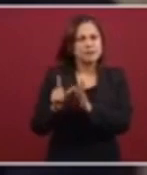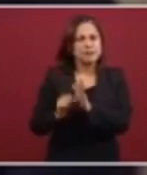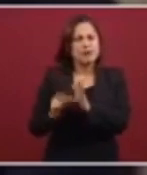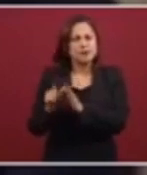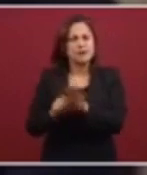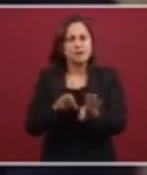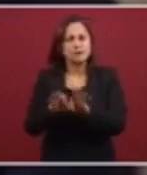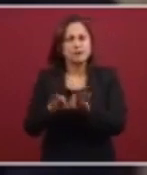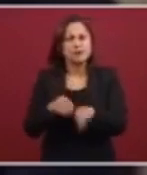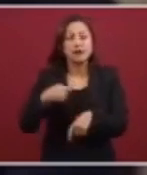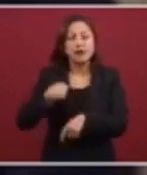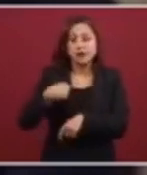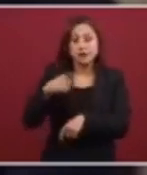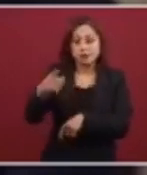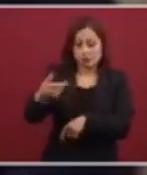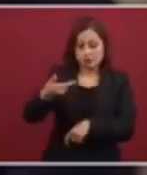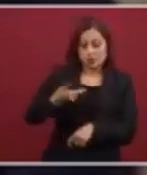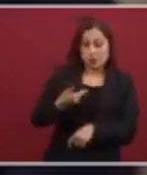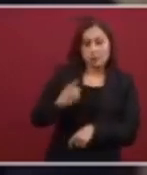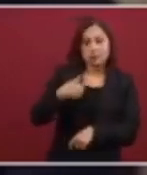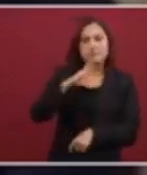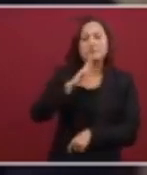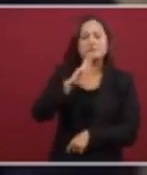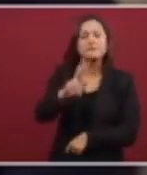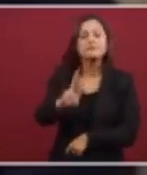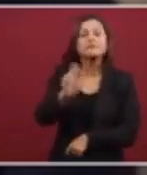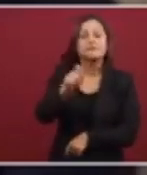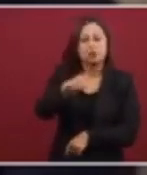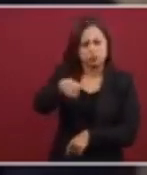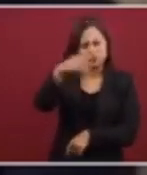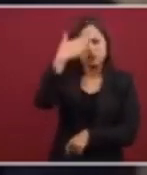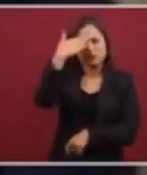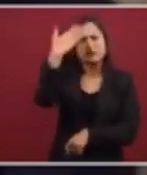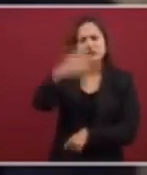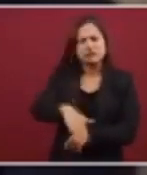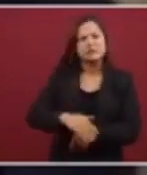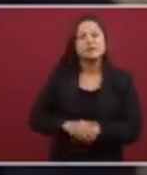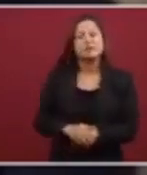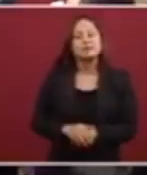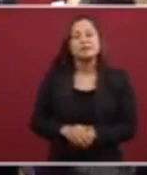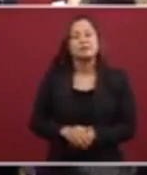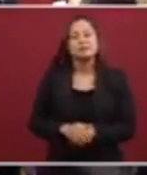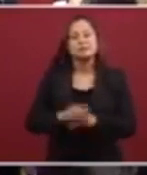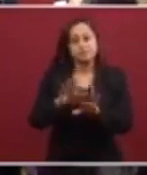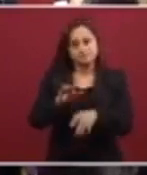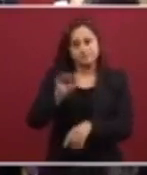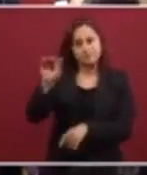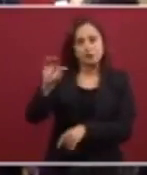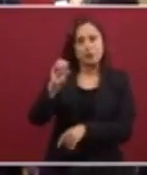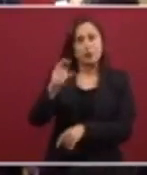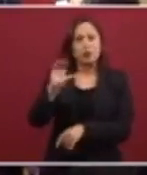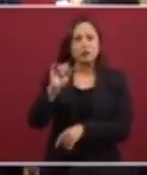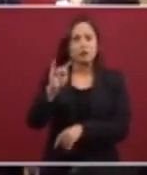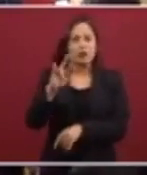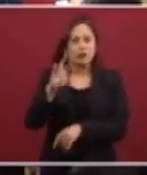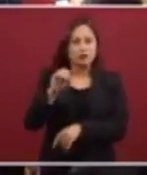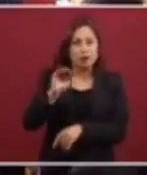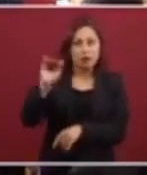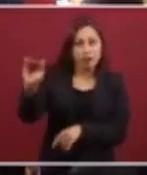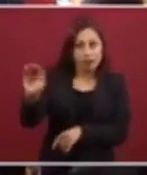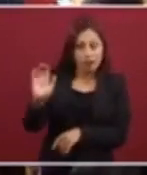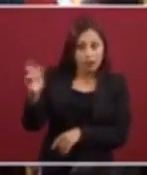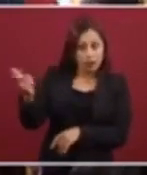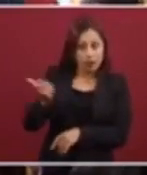contesté a ambos por esa oferta por cierto dígale a a octavio buscándolo para cobrarles y no